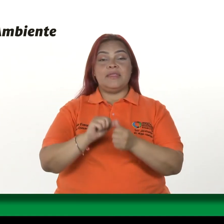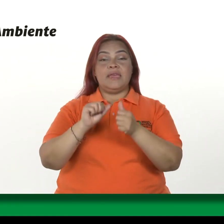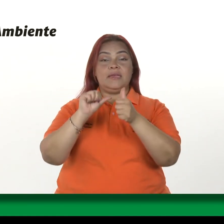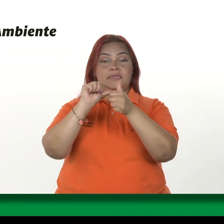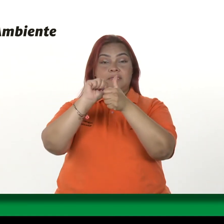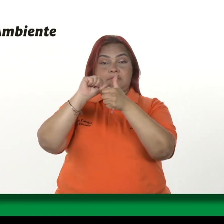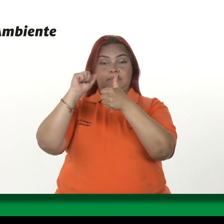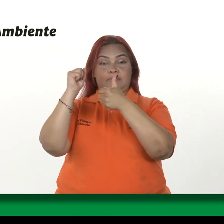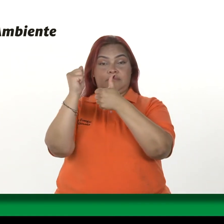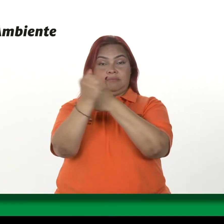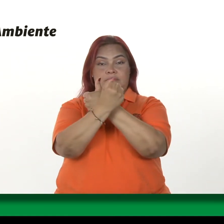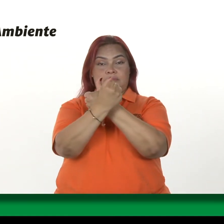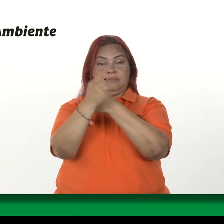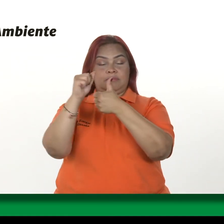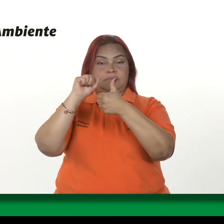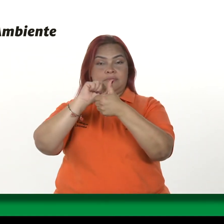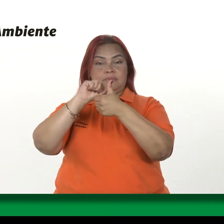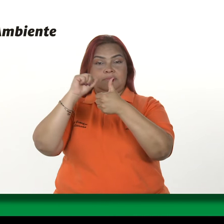Ambiente.